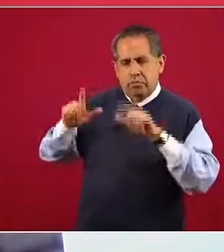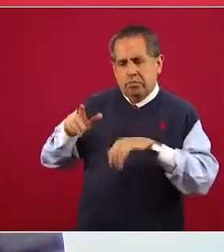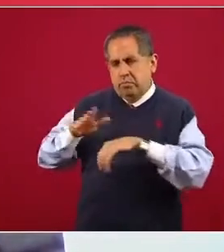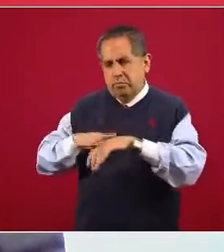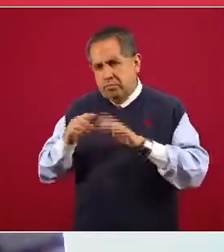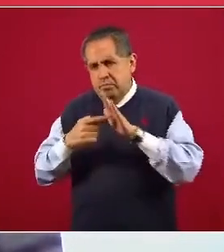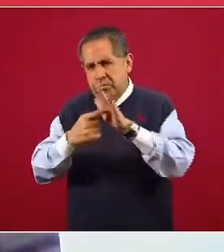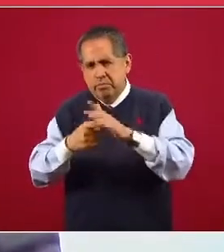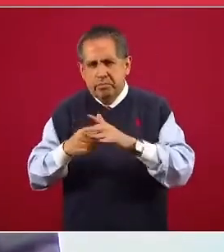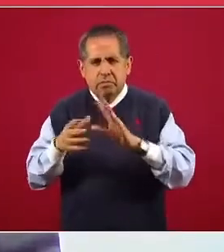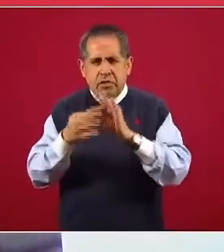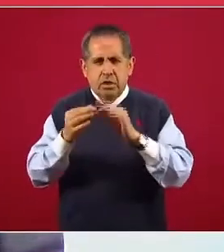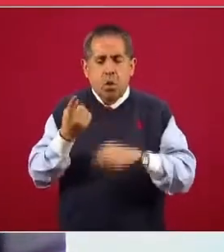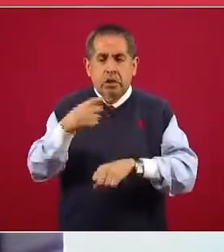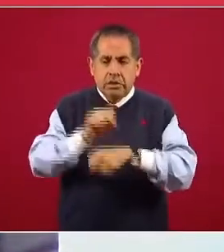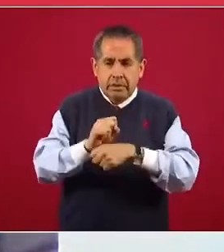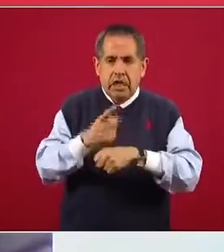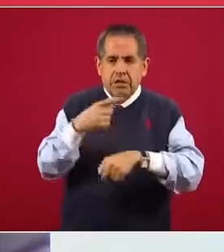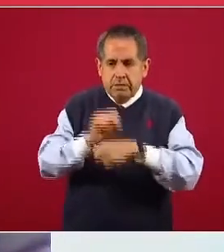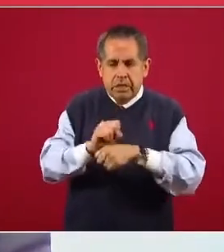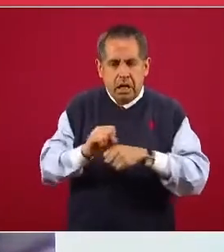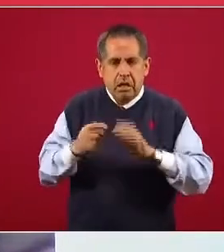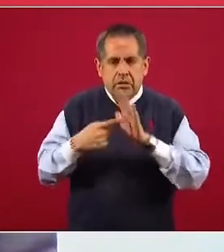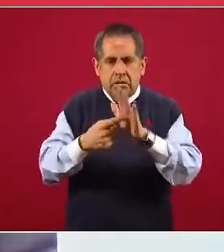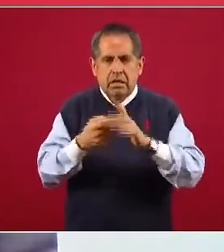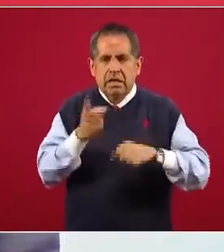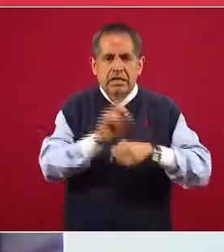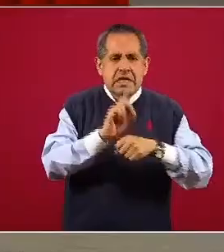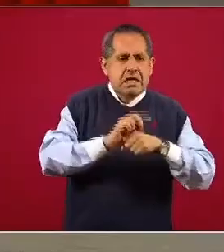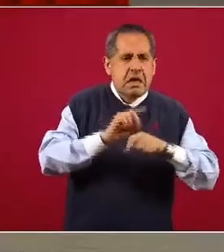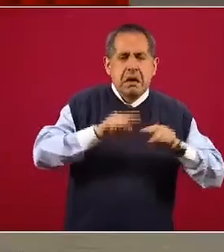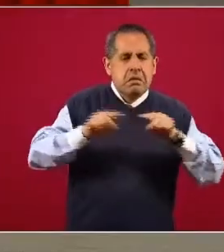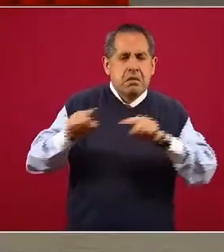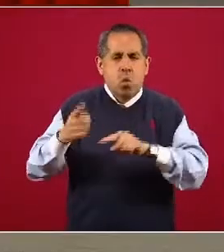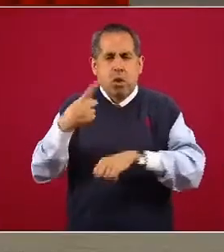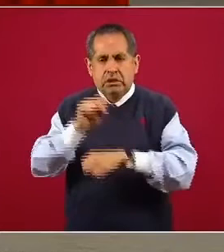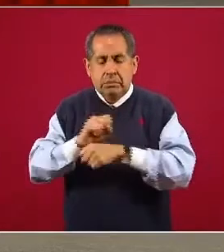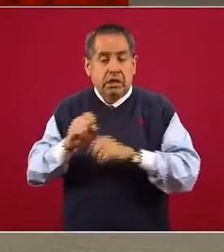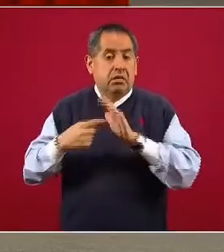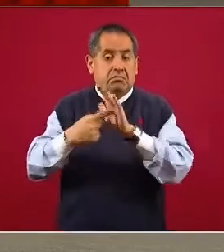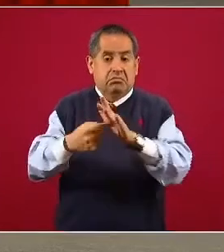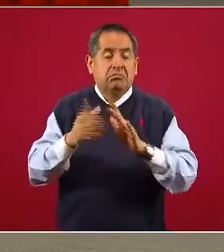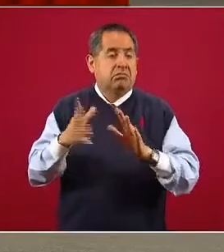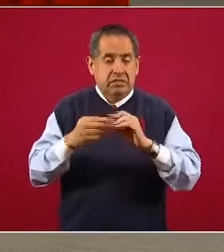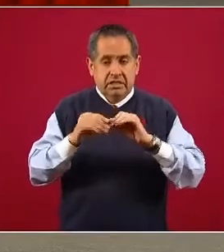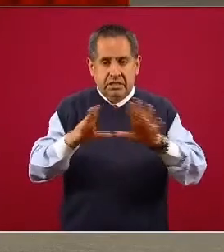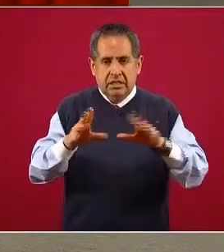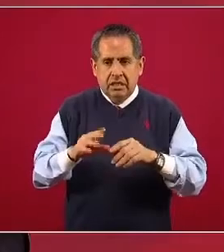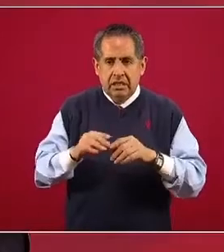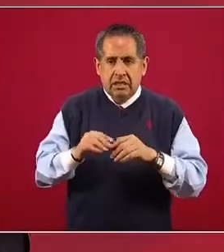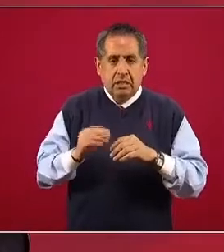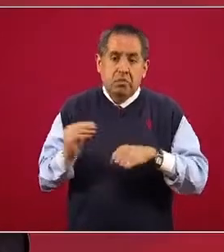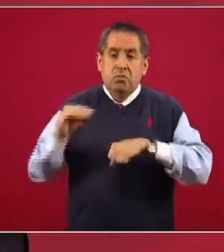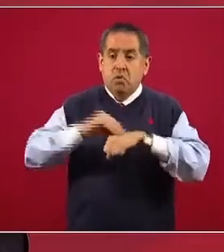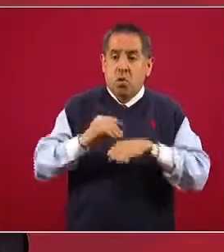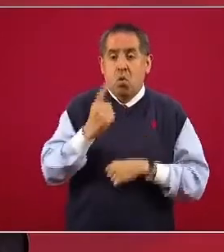Recordarán que ya lo estamos presentando cada semana porque de día a día no varía tanto. Hoy presentamos un incremento